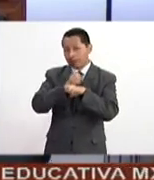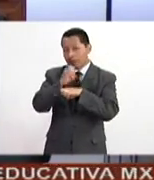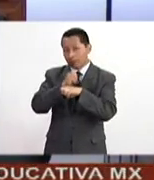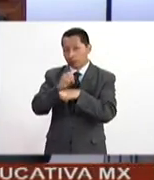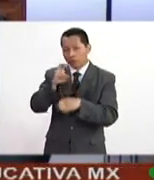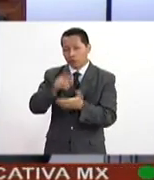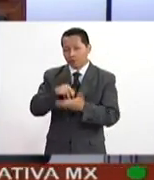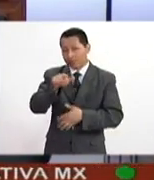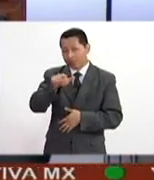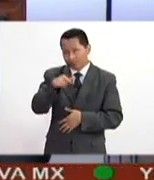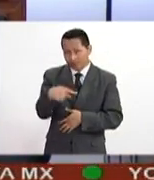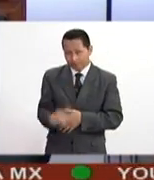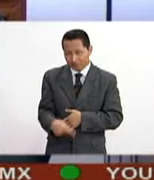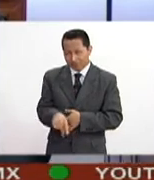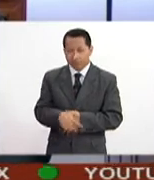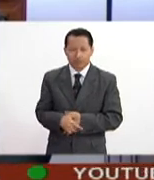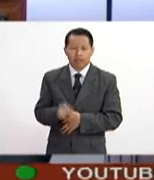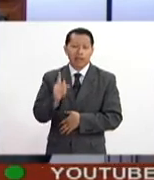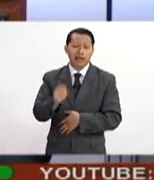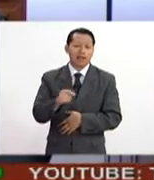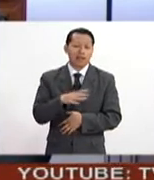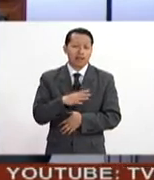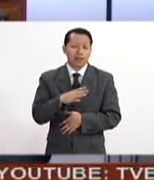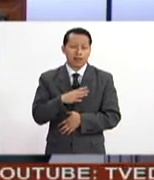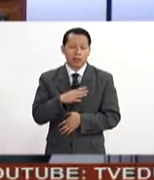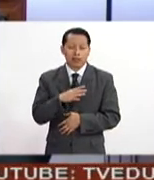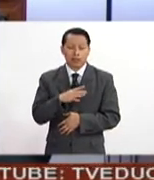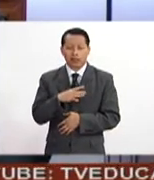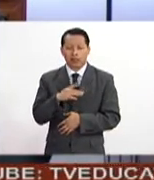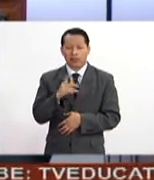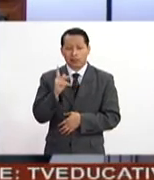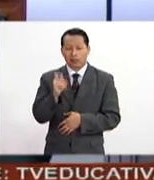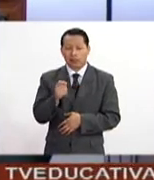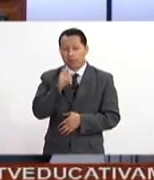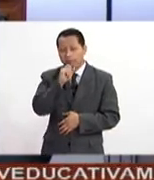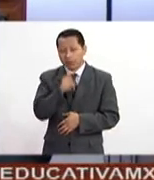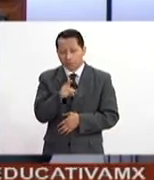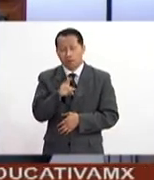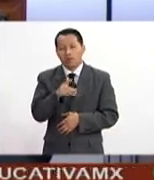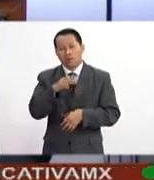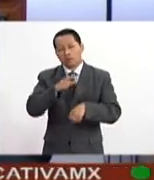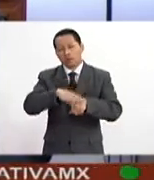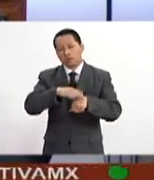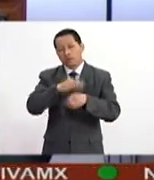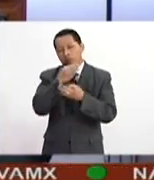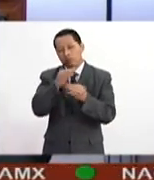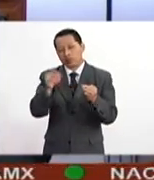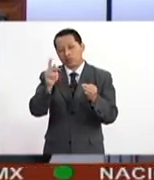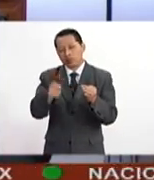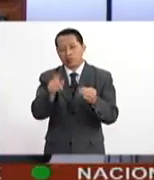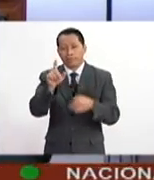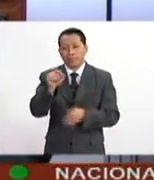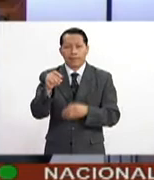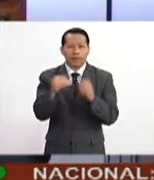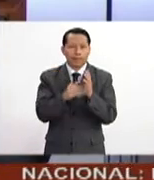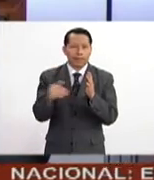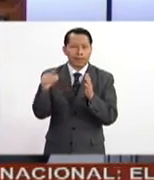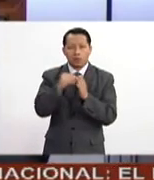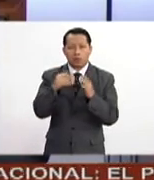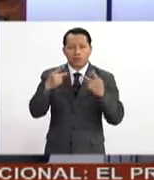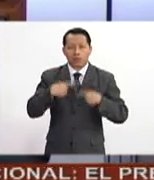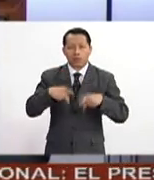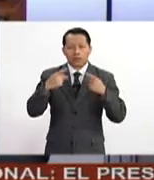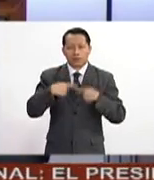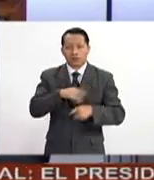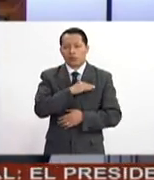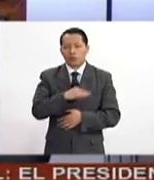en 2017. Estamos hablando de la convocatoria a las urnas de cerca de 20 millones de electores